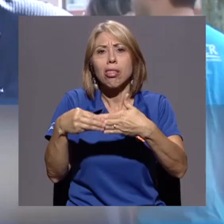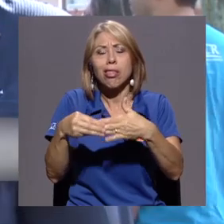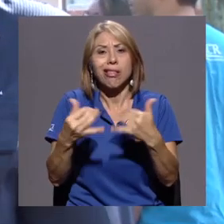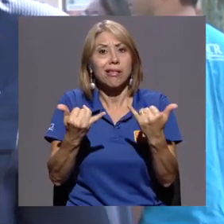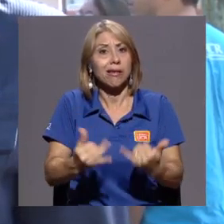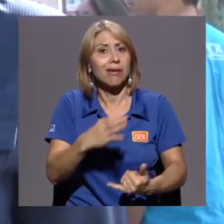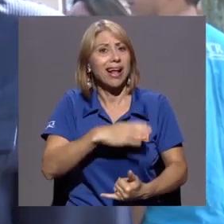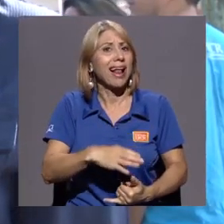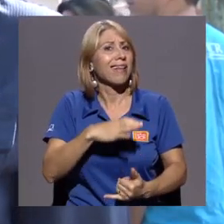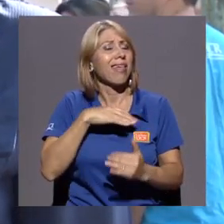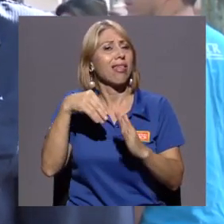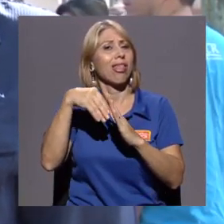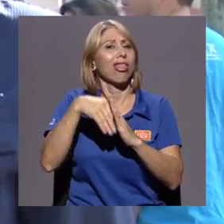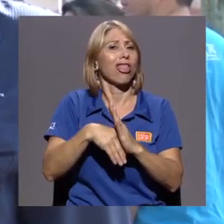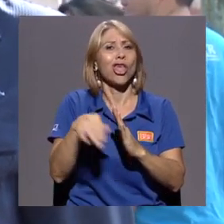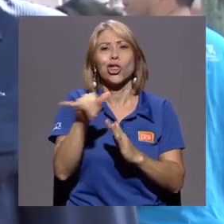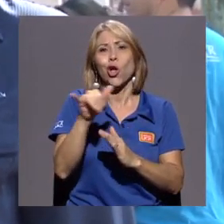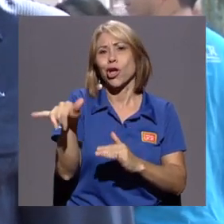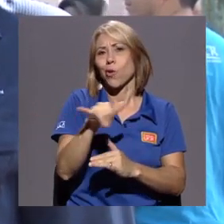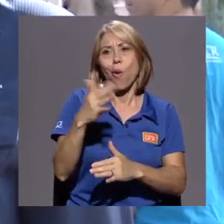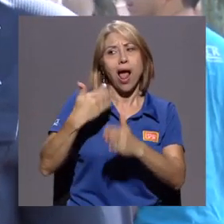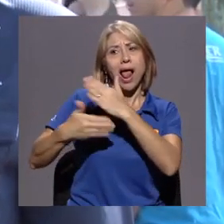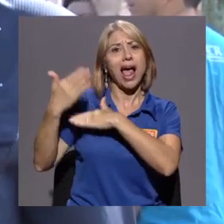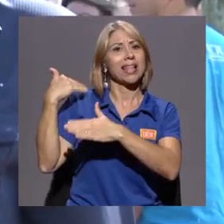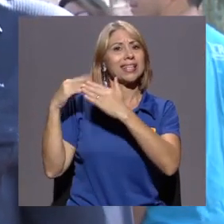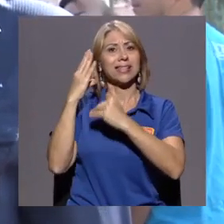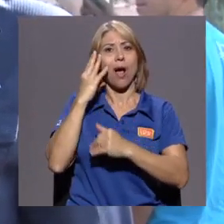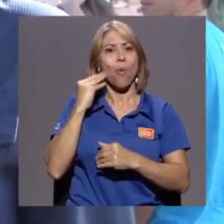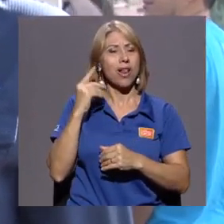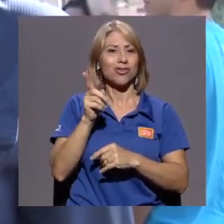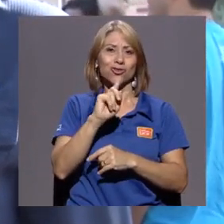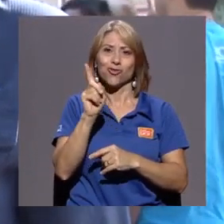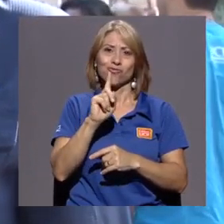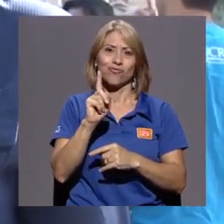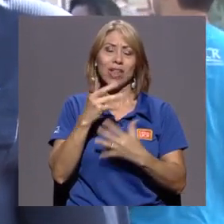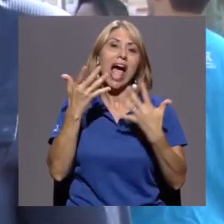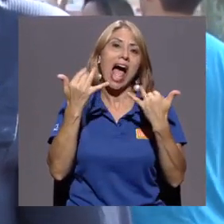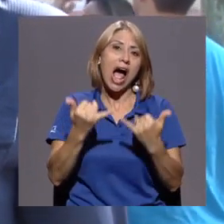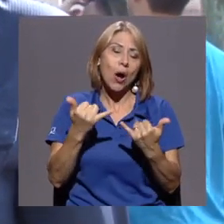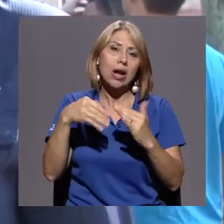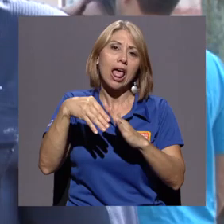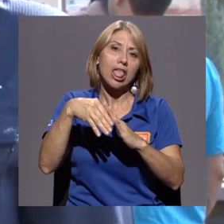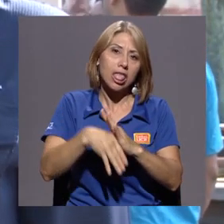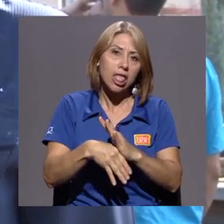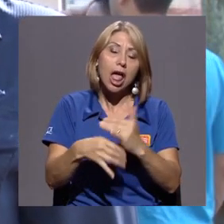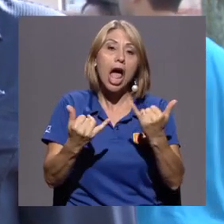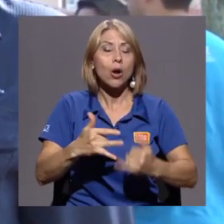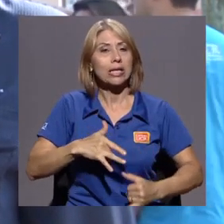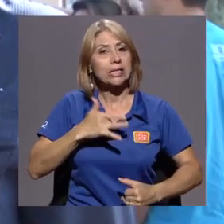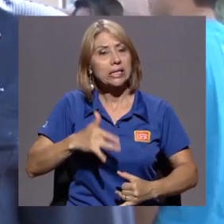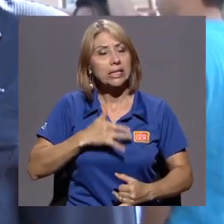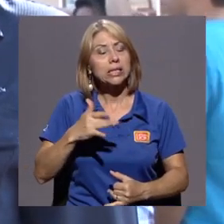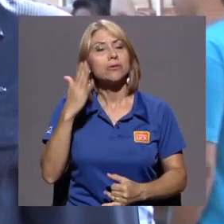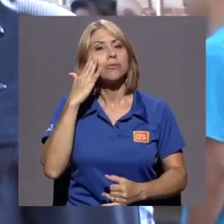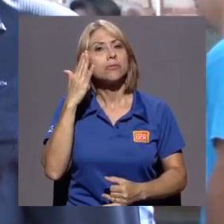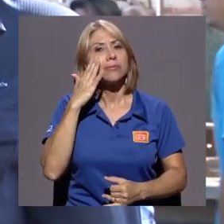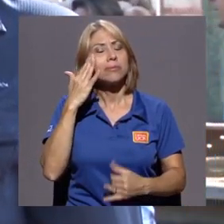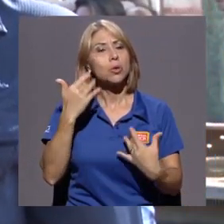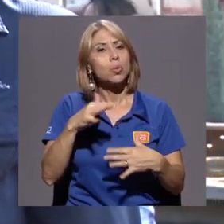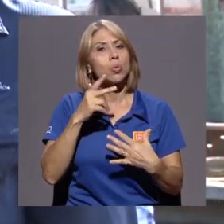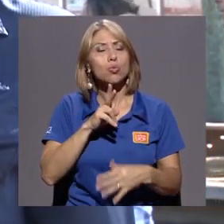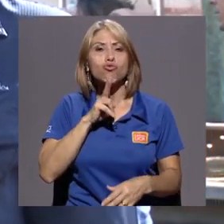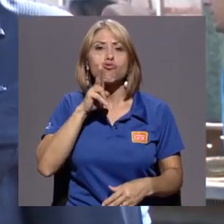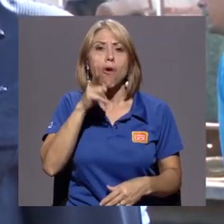una calidad que ya no es la que disfrutaron nuestros abuelos. Entonces este momento nos permite sensibilizarnos, conocer la realidad de cerca,